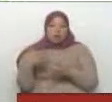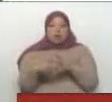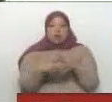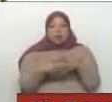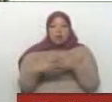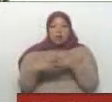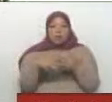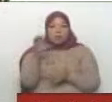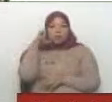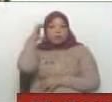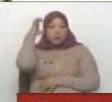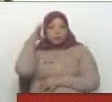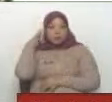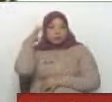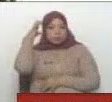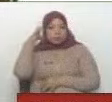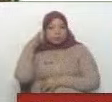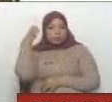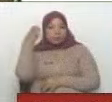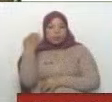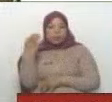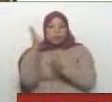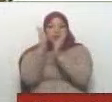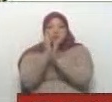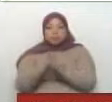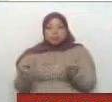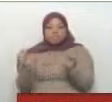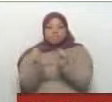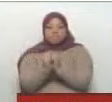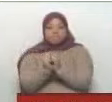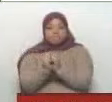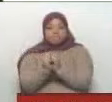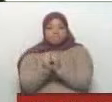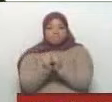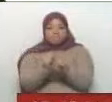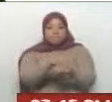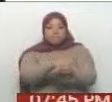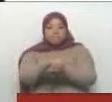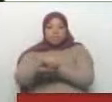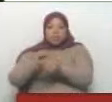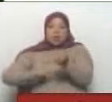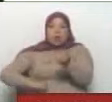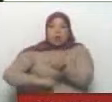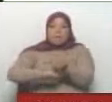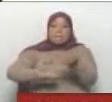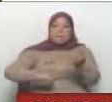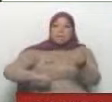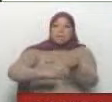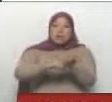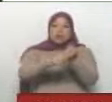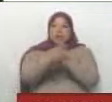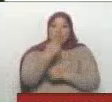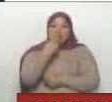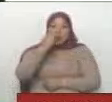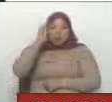Europa, de Londres, apoyaban al partido nazi